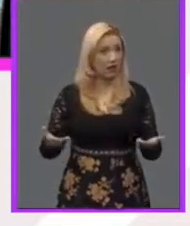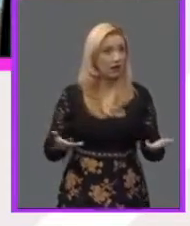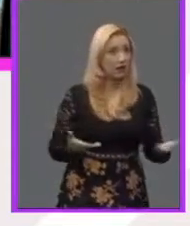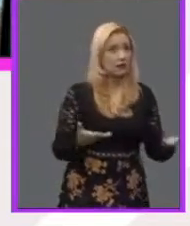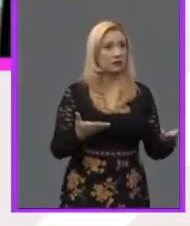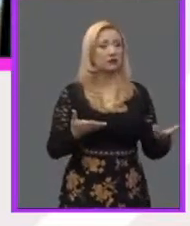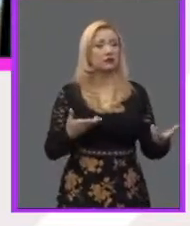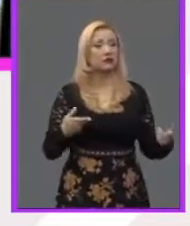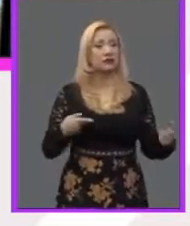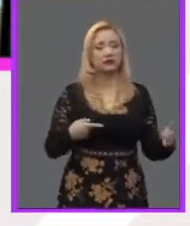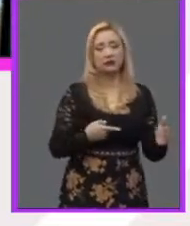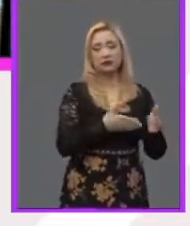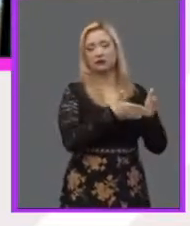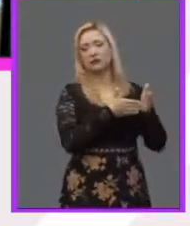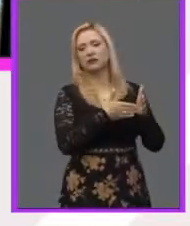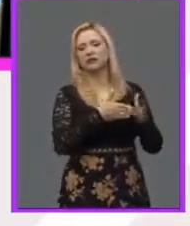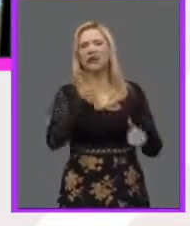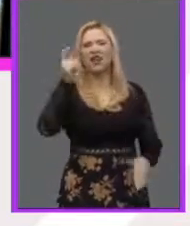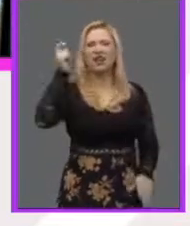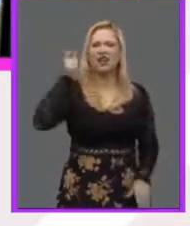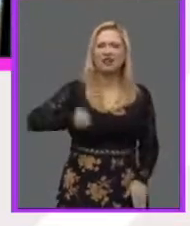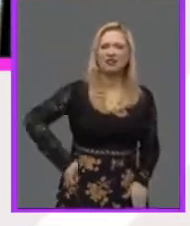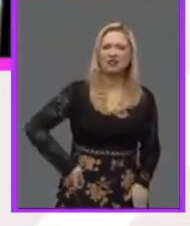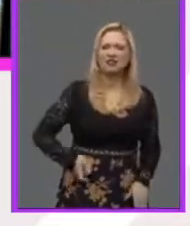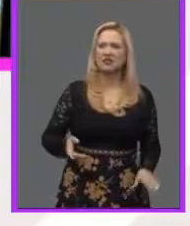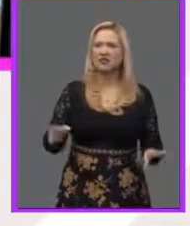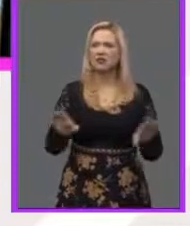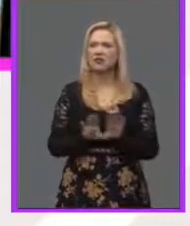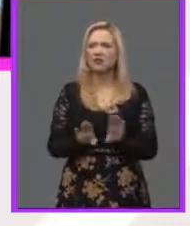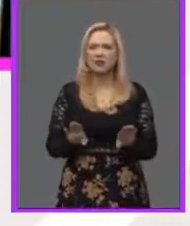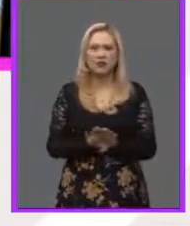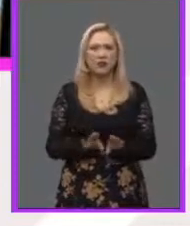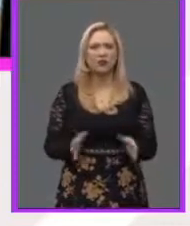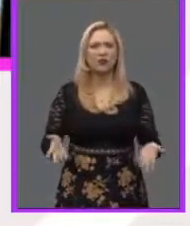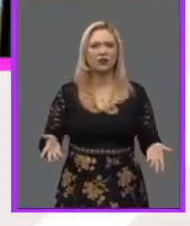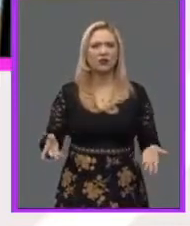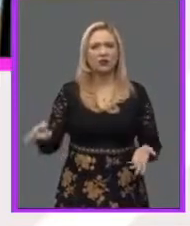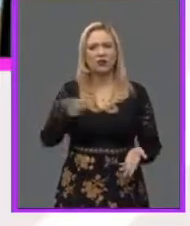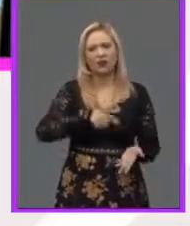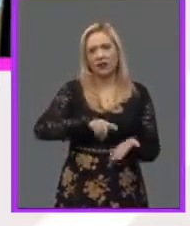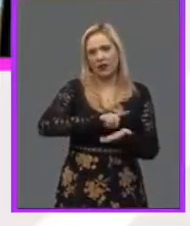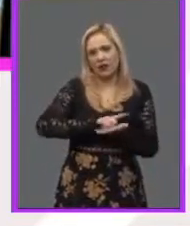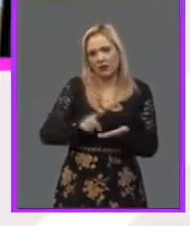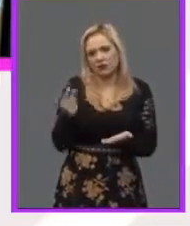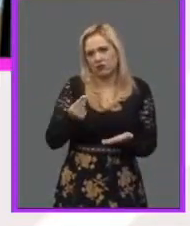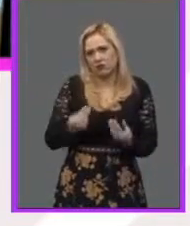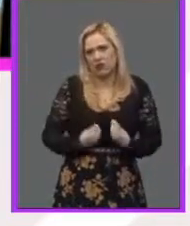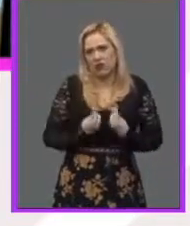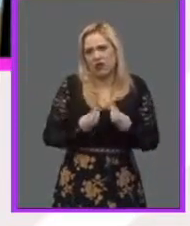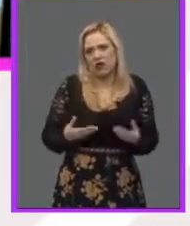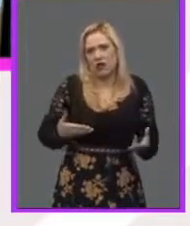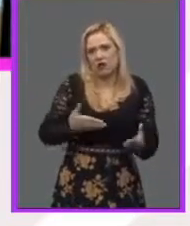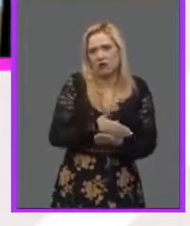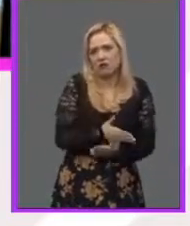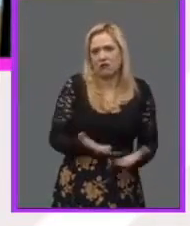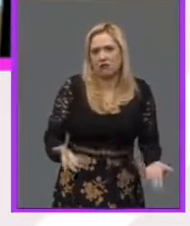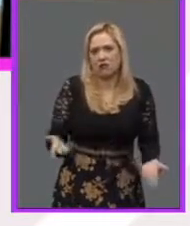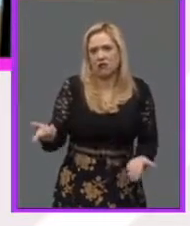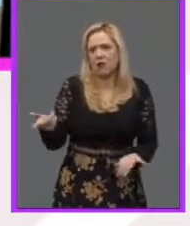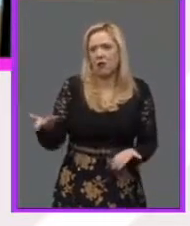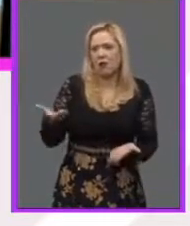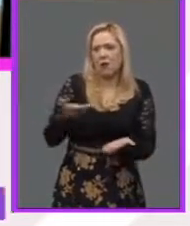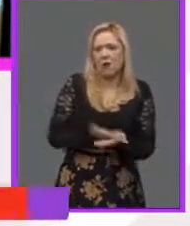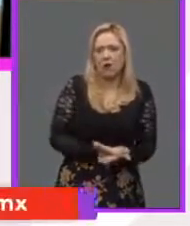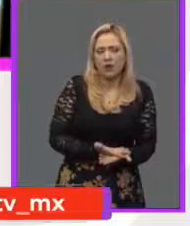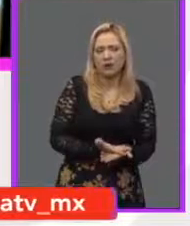que pasa? ¿De qué hablamos cuando hablamos de racismo en el acceso a el derecho a habitar un espacio? Porque quiero utilizar